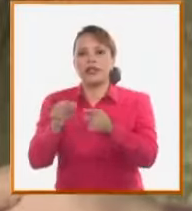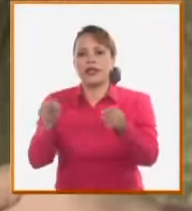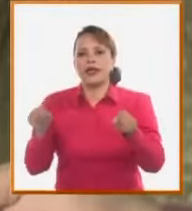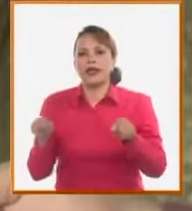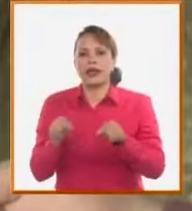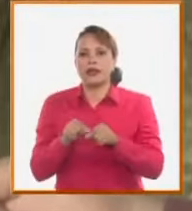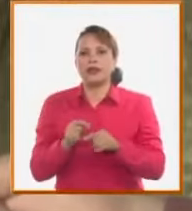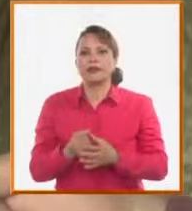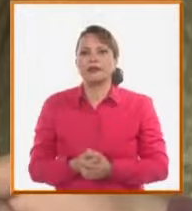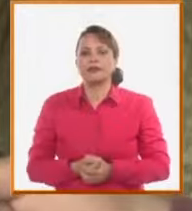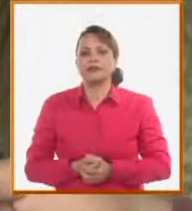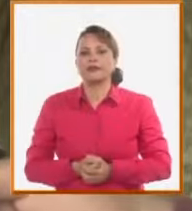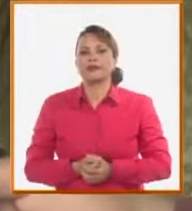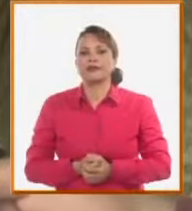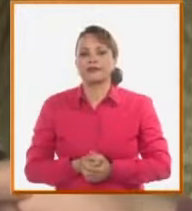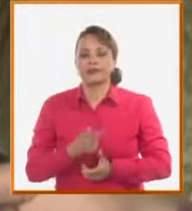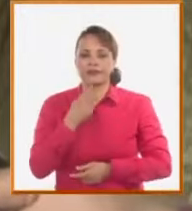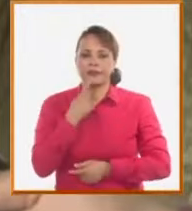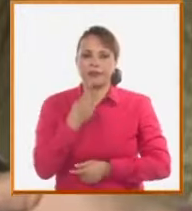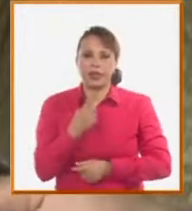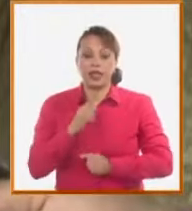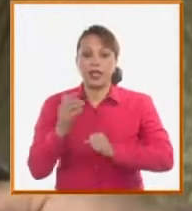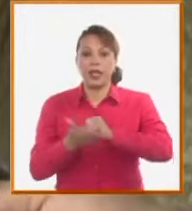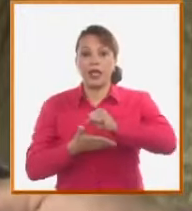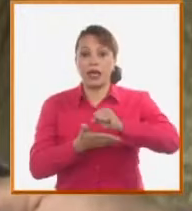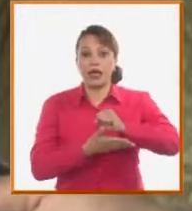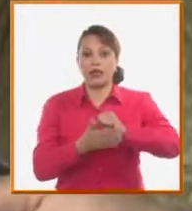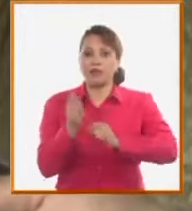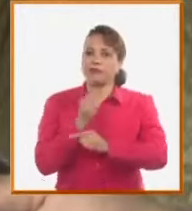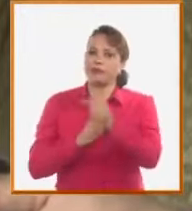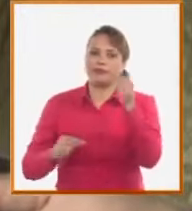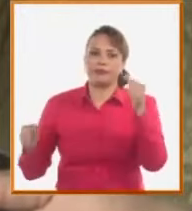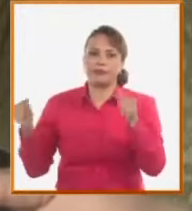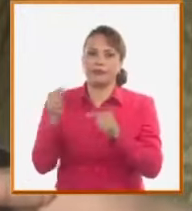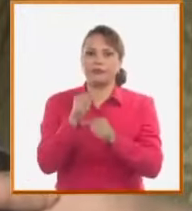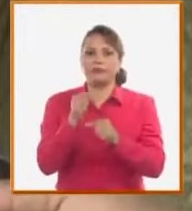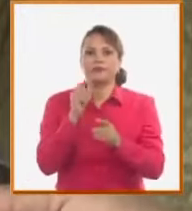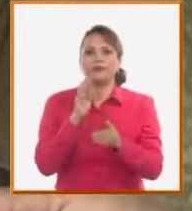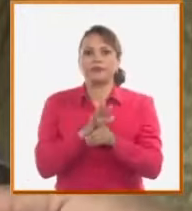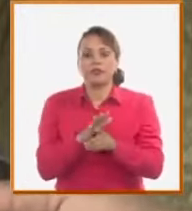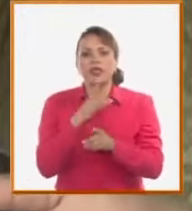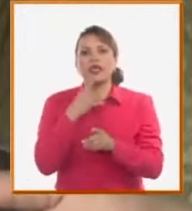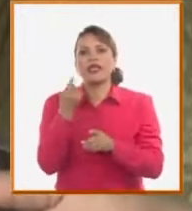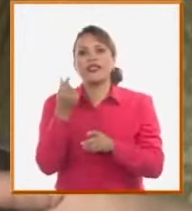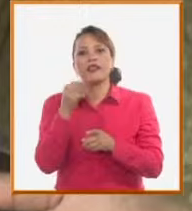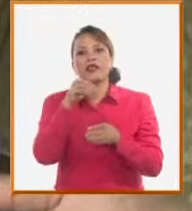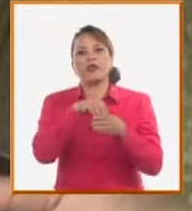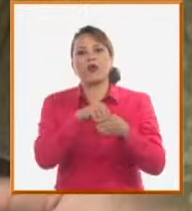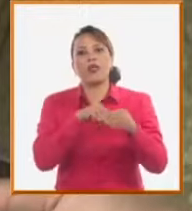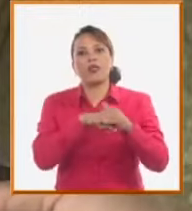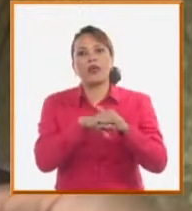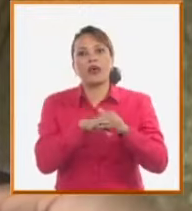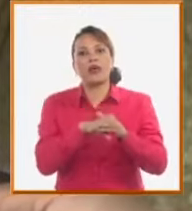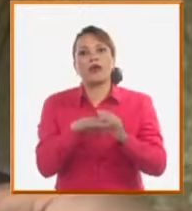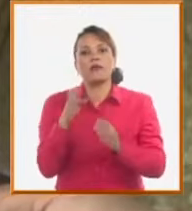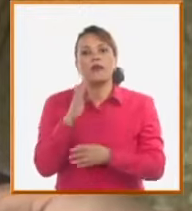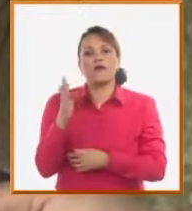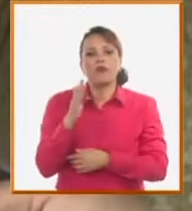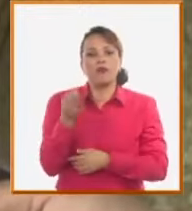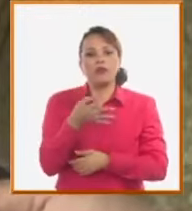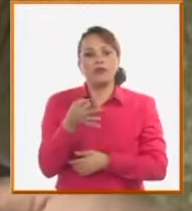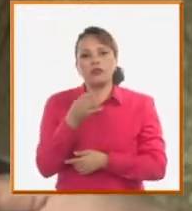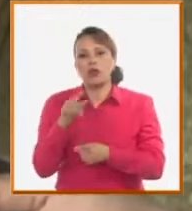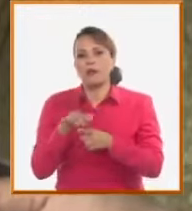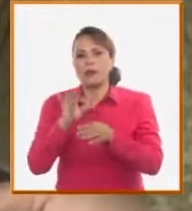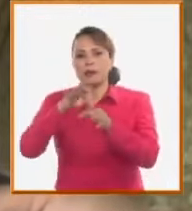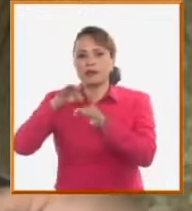fomento. La caña es una de las priorizadas porque a partir de estas medidas, pues el seguro para la caña es obligatorio, tanto para fomento como para la